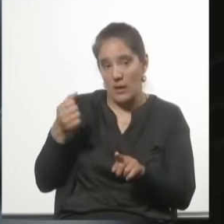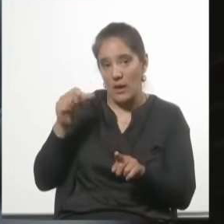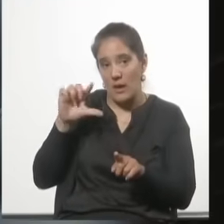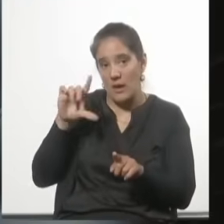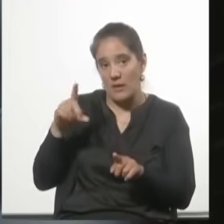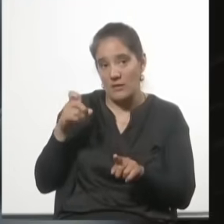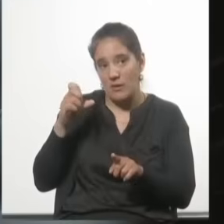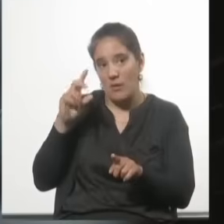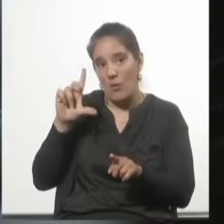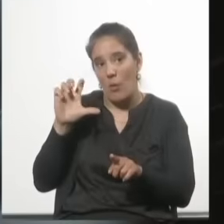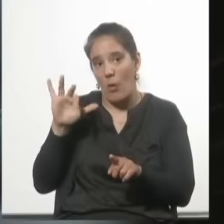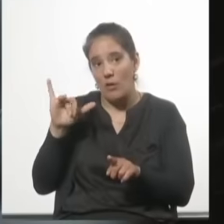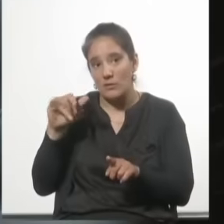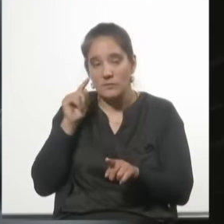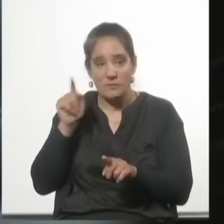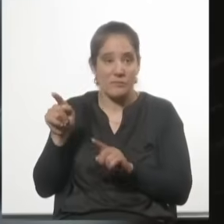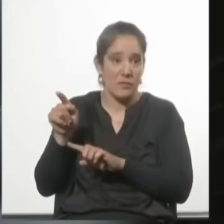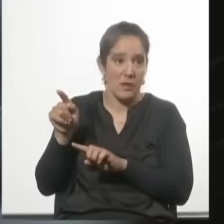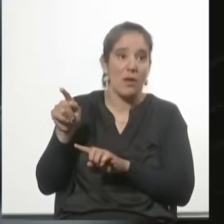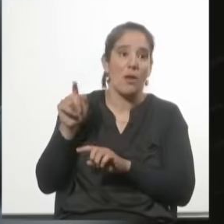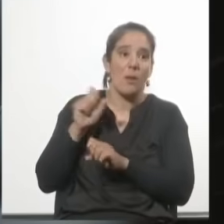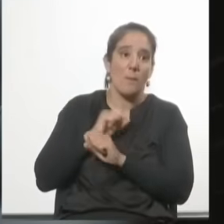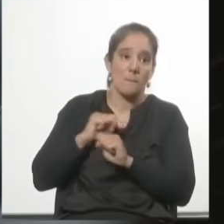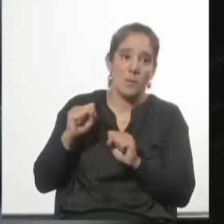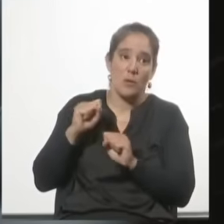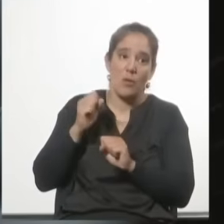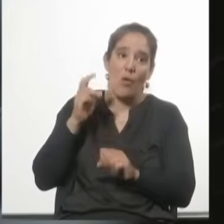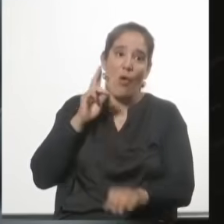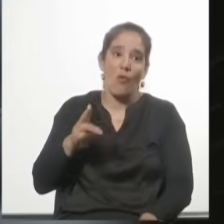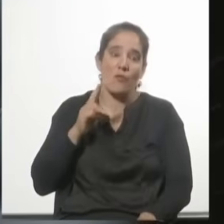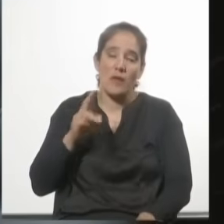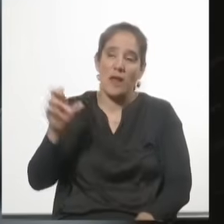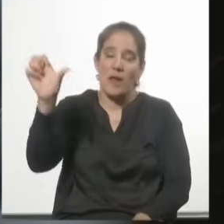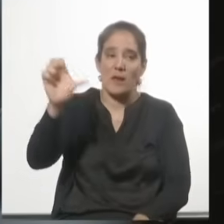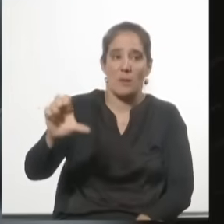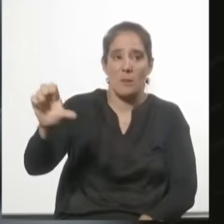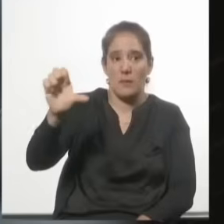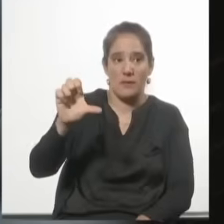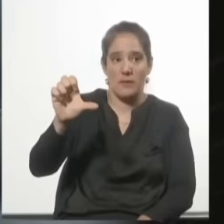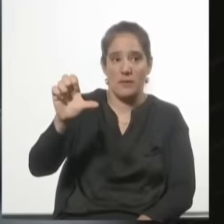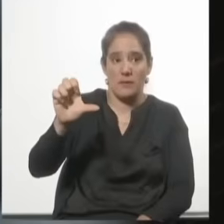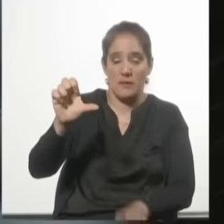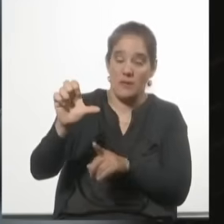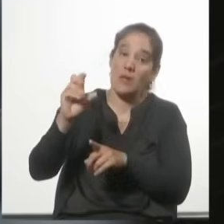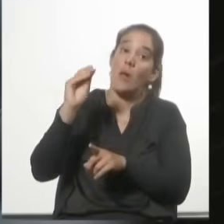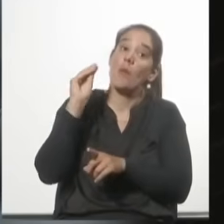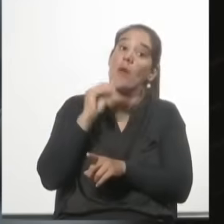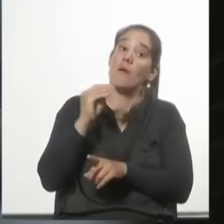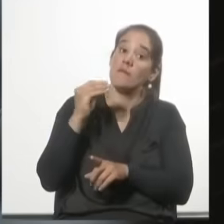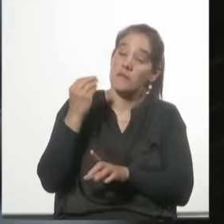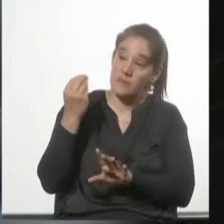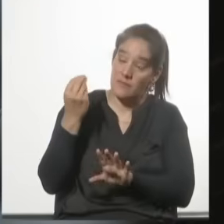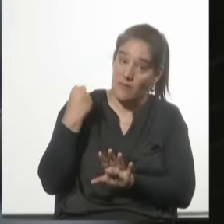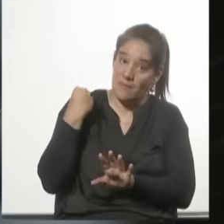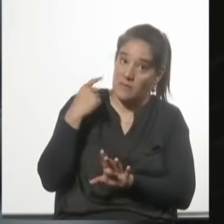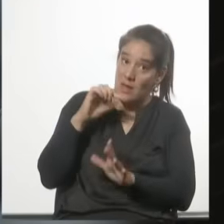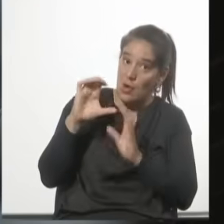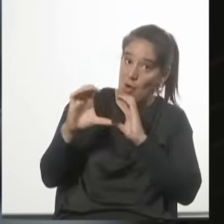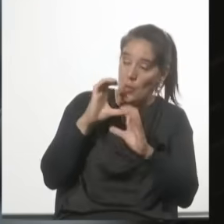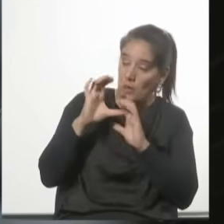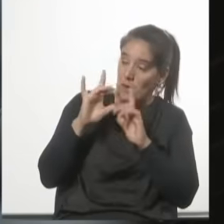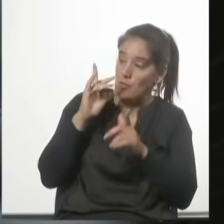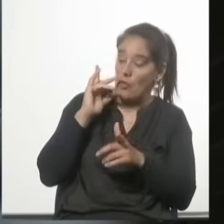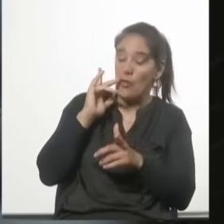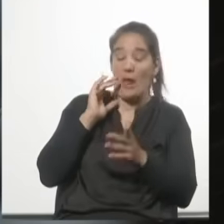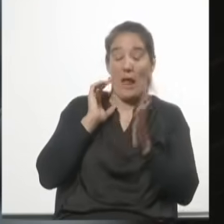Alex Walsh tiene facultades suficientes para obligar a la empresa. Advierta, señora presidenta, que en comunicación del estudio del